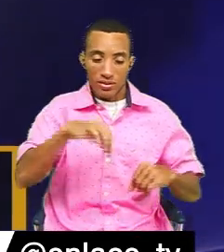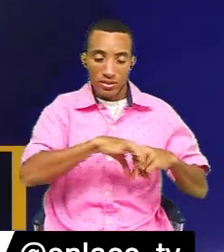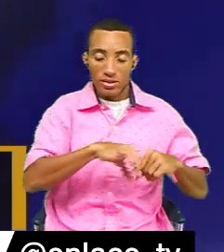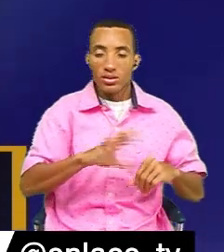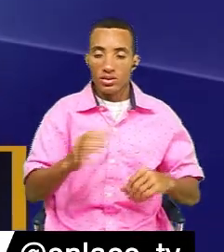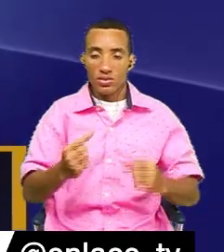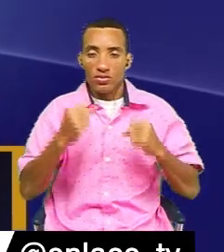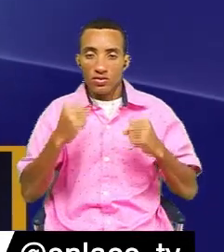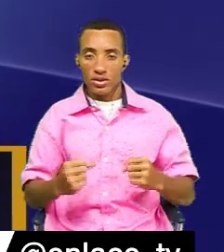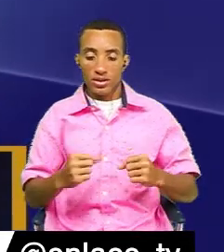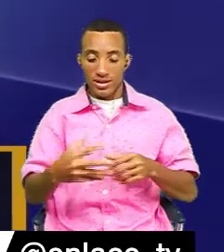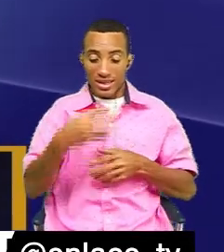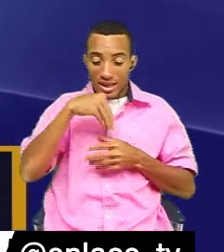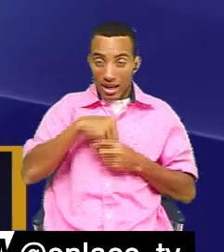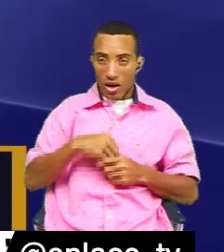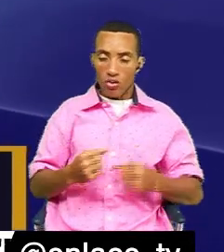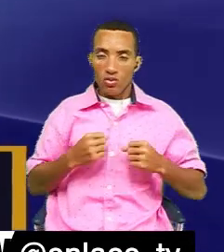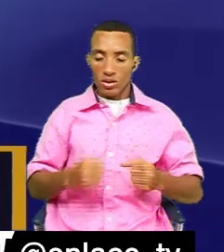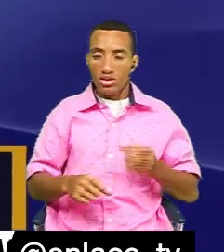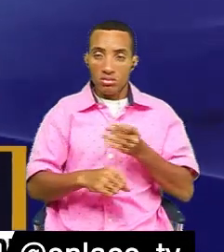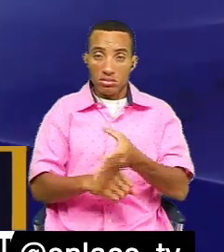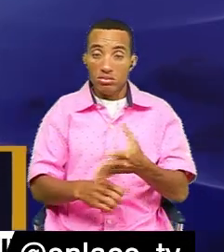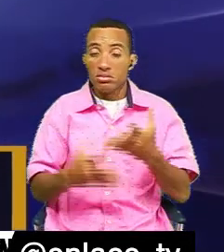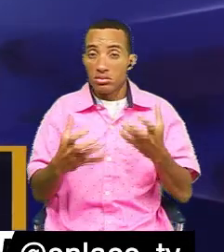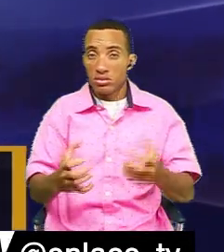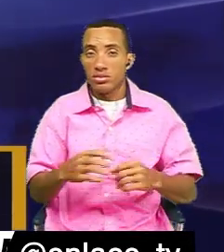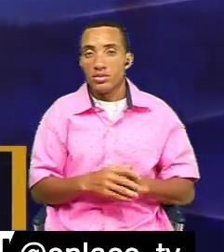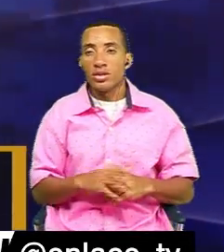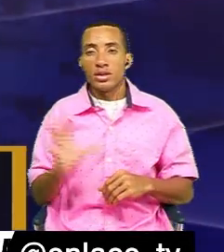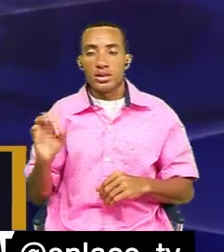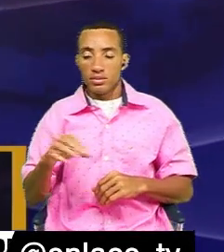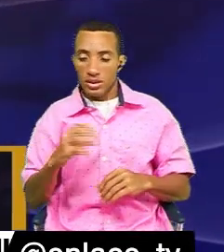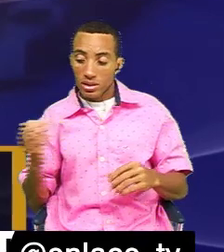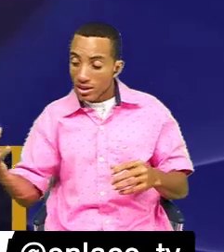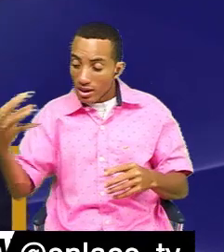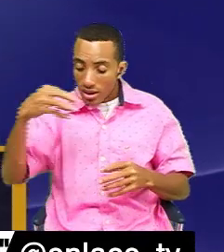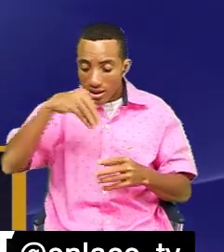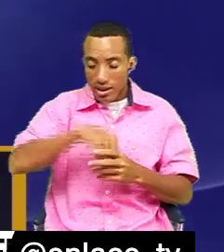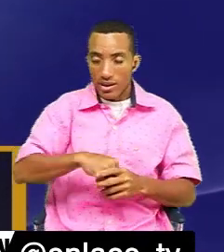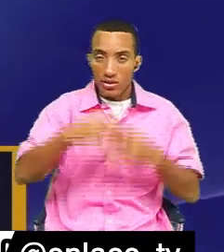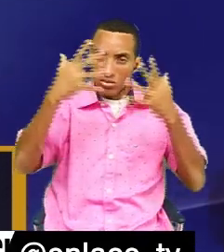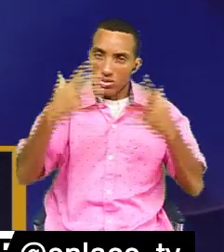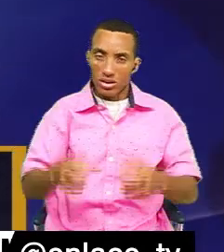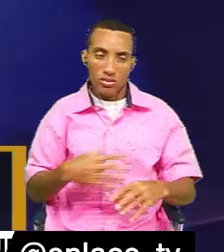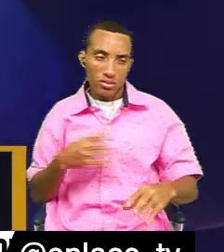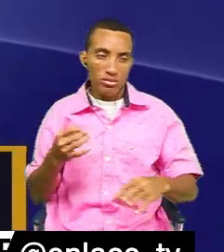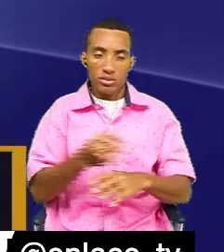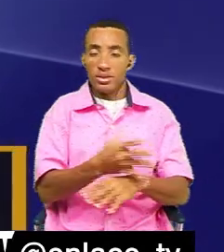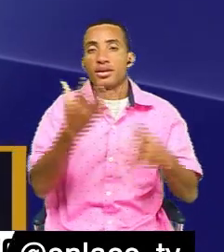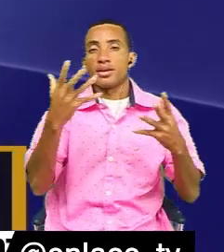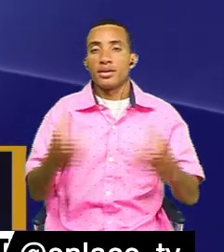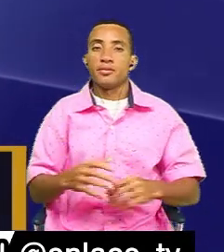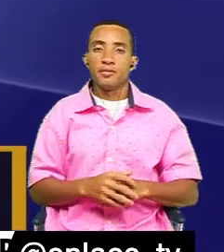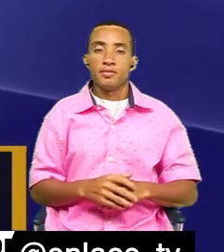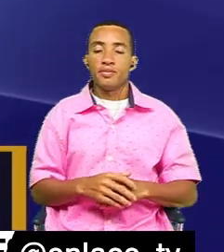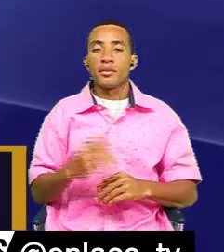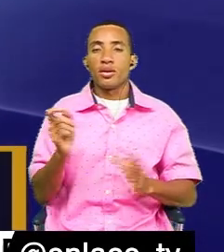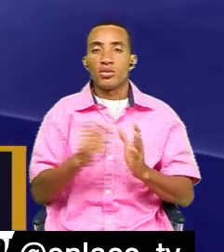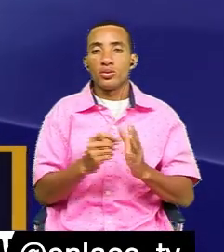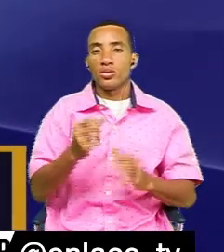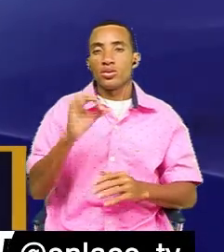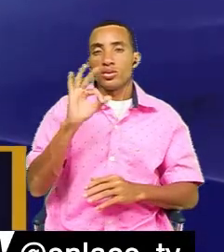casa. Dios, primero vamos con la convicción como todo equipo que quiere ganar y Dios primero, ojalá que se nos dé los tres puntos. Y sobre Barahona,